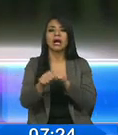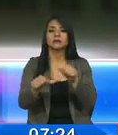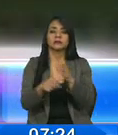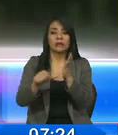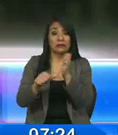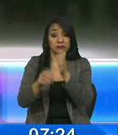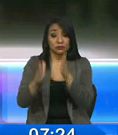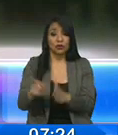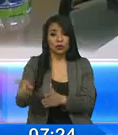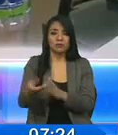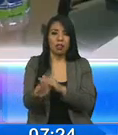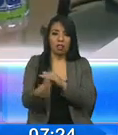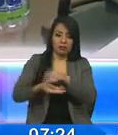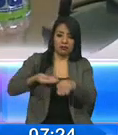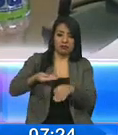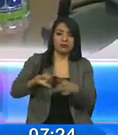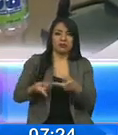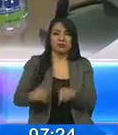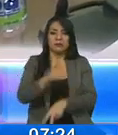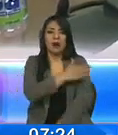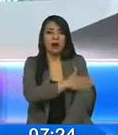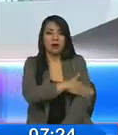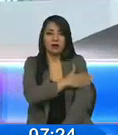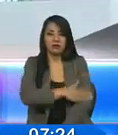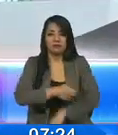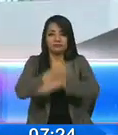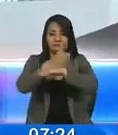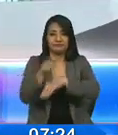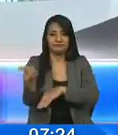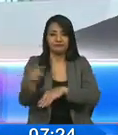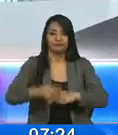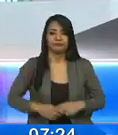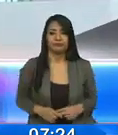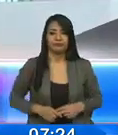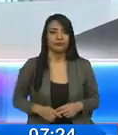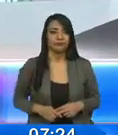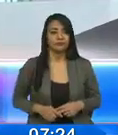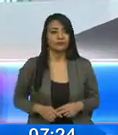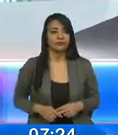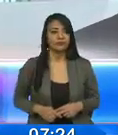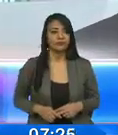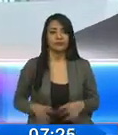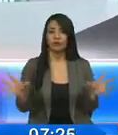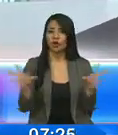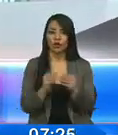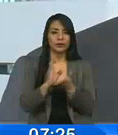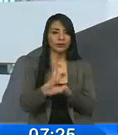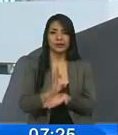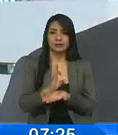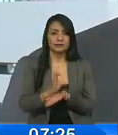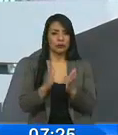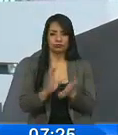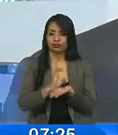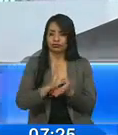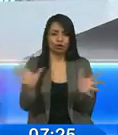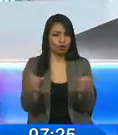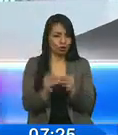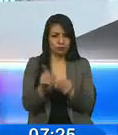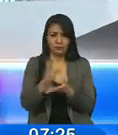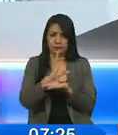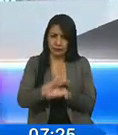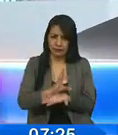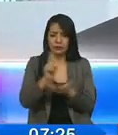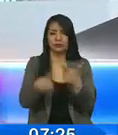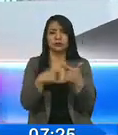asesores, además de un supuesto tráfico de influencias. El testimonio brindado por los testigos y las